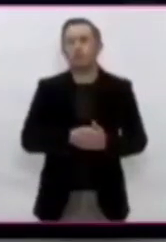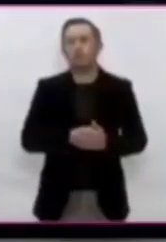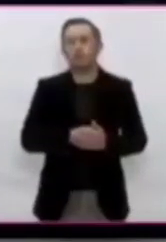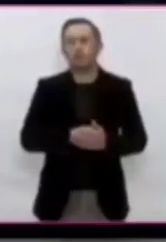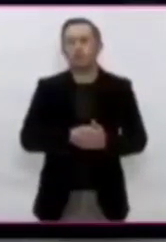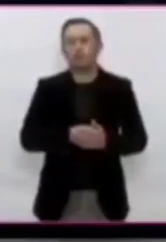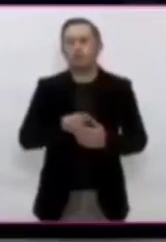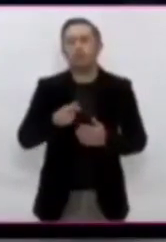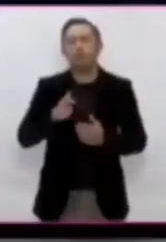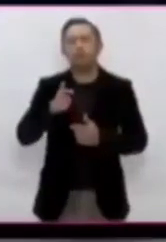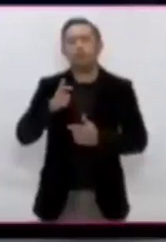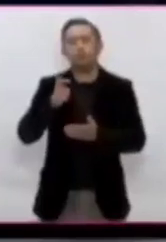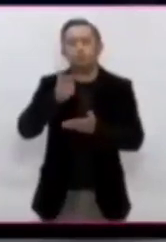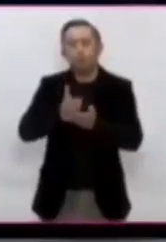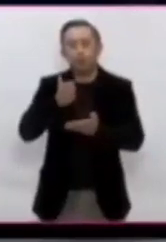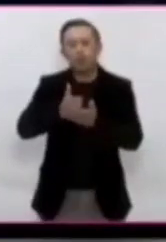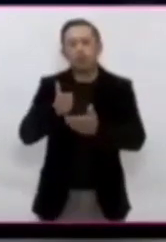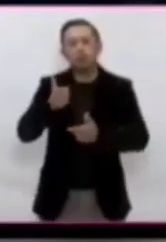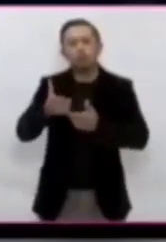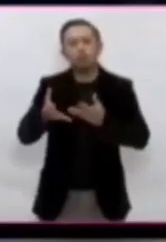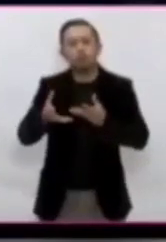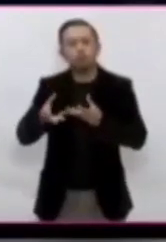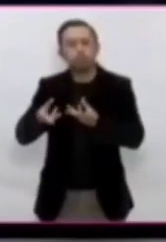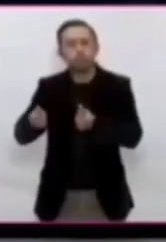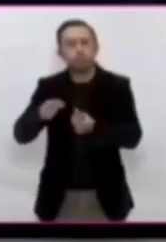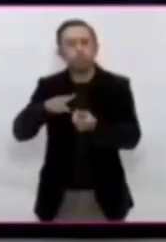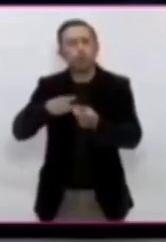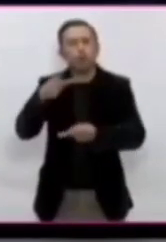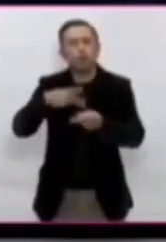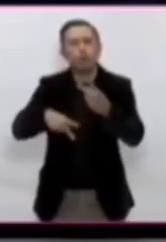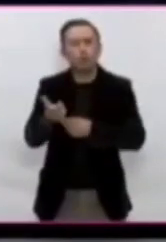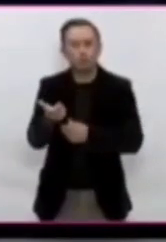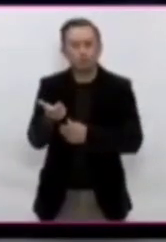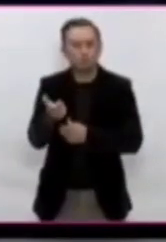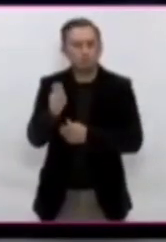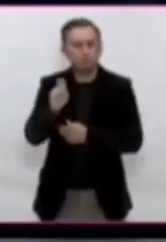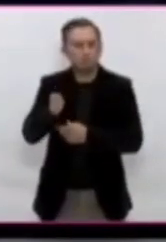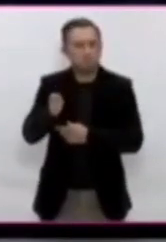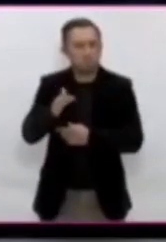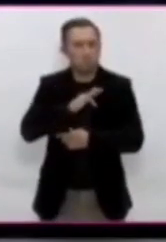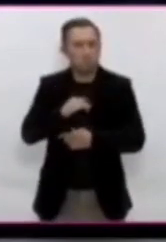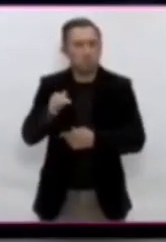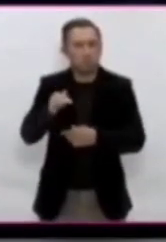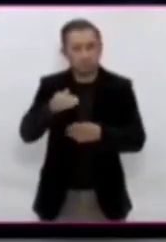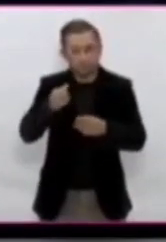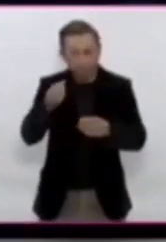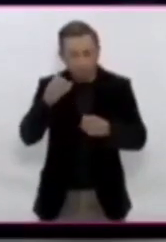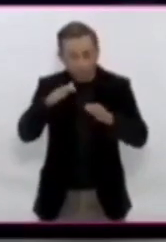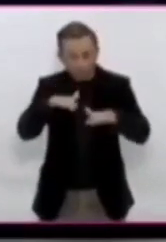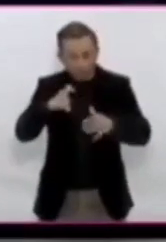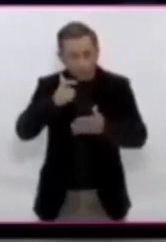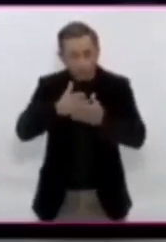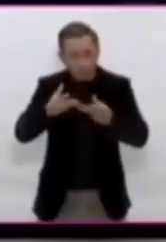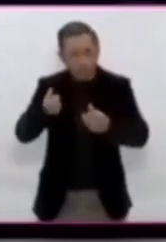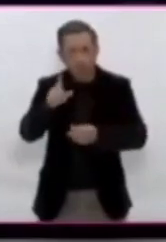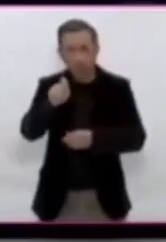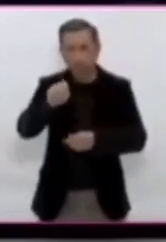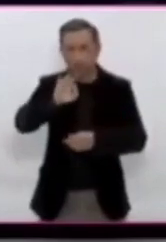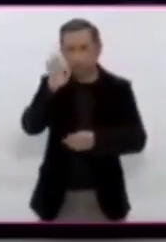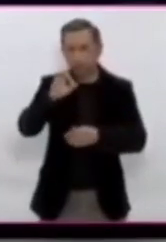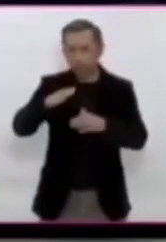erogaciones de origen no identificado por más de un 20% en las asambleas implican una propuesta